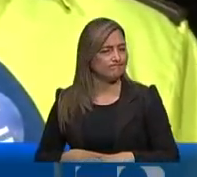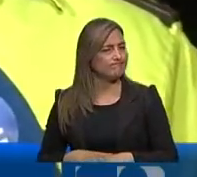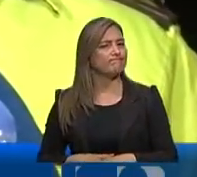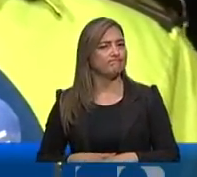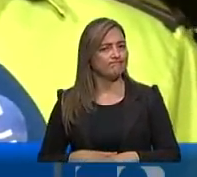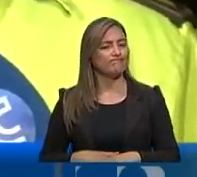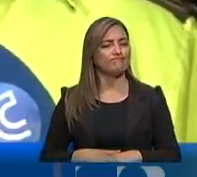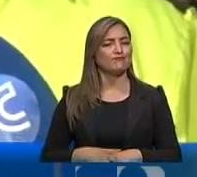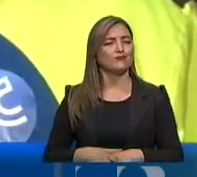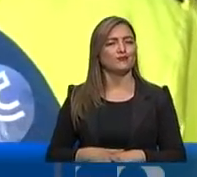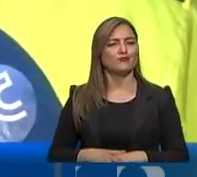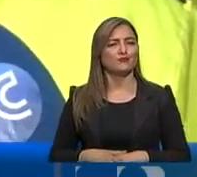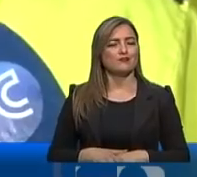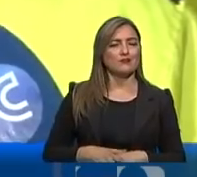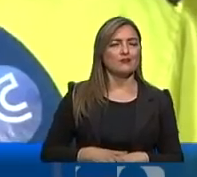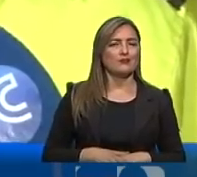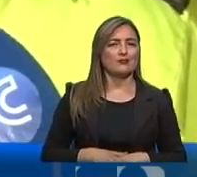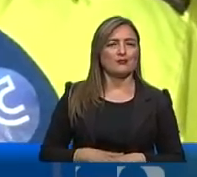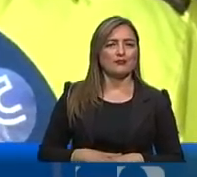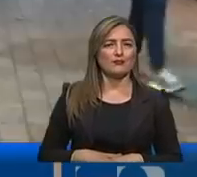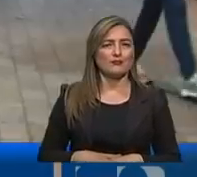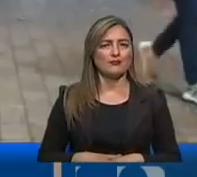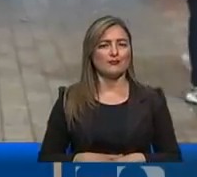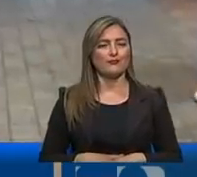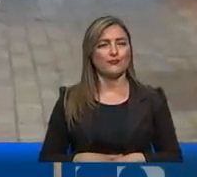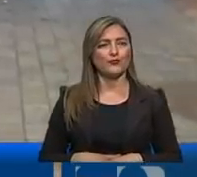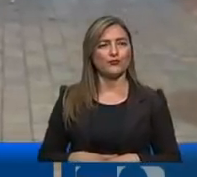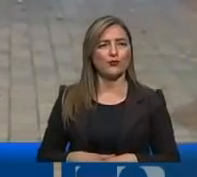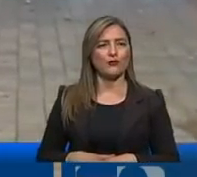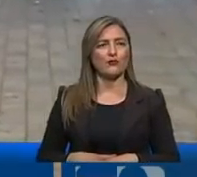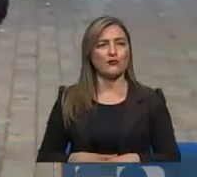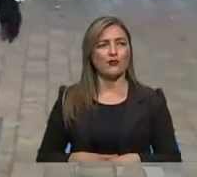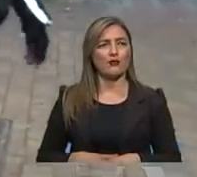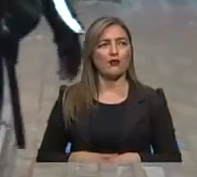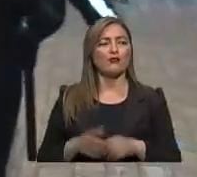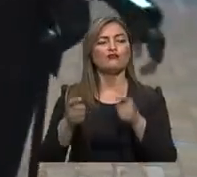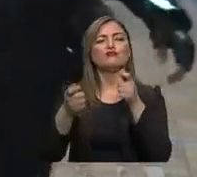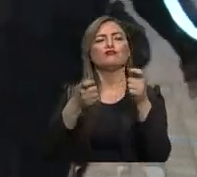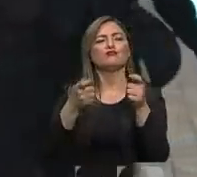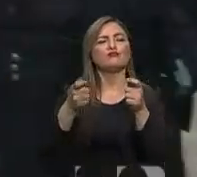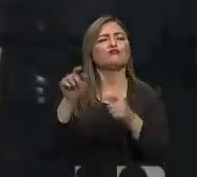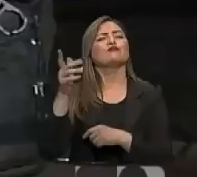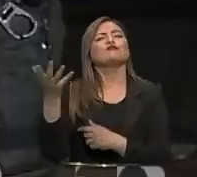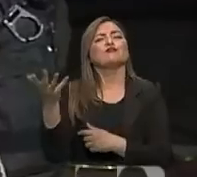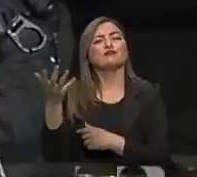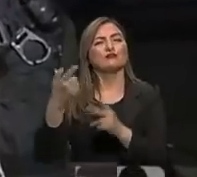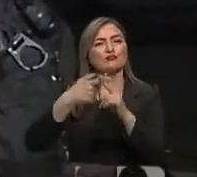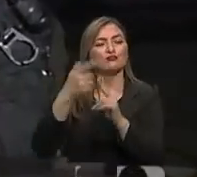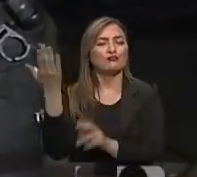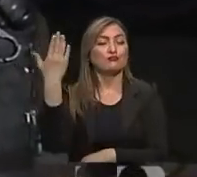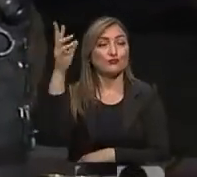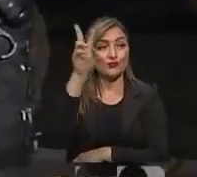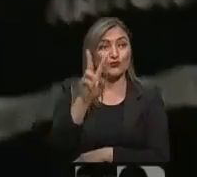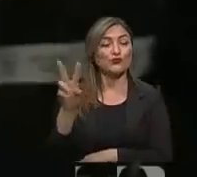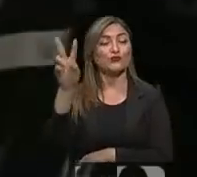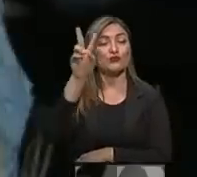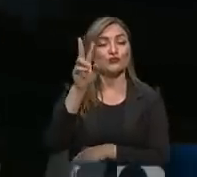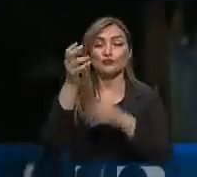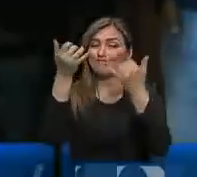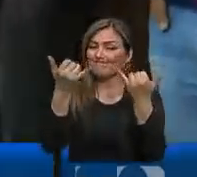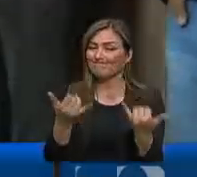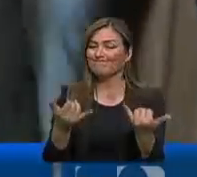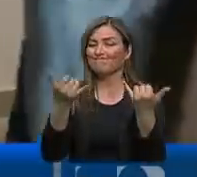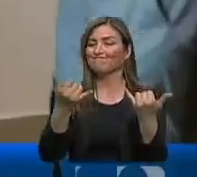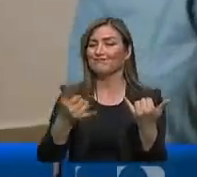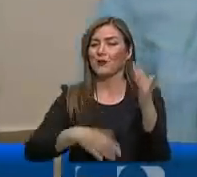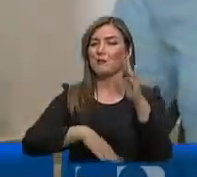decir, en aquellos lugares en donde nosotros estamos teniendo complicaciones. El operativo Rayo Quiteño arrancó el viernes pasado y hasta el momento